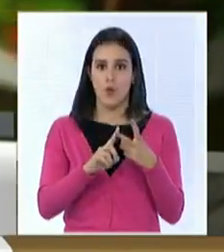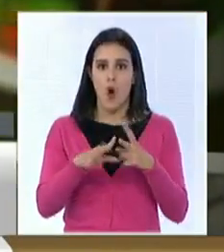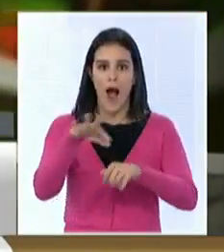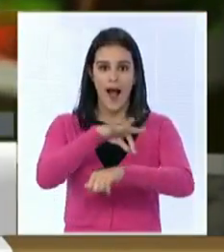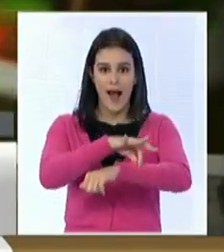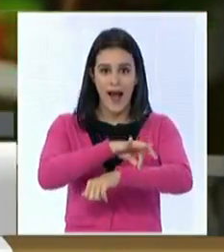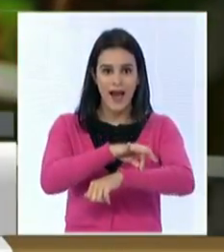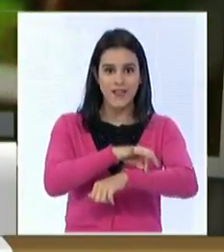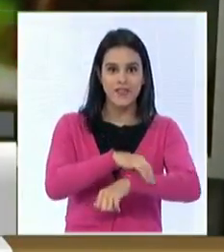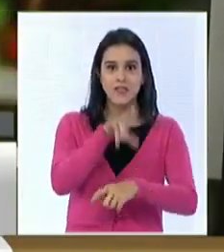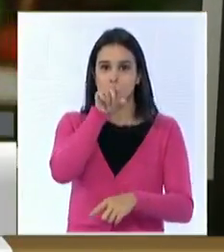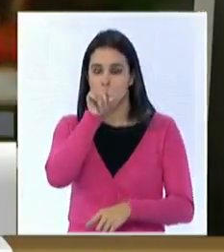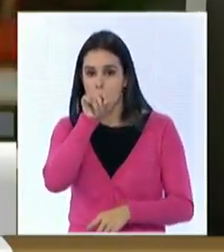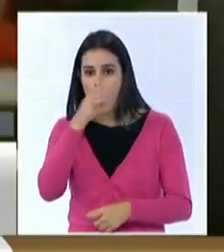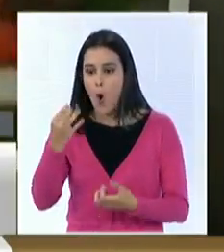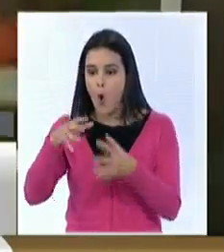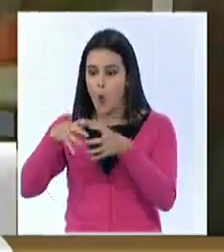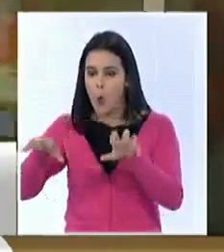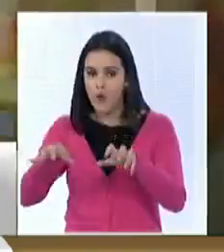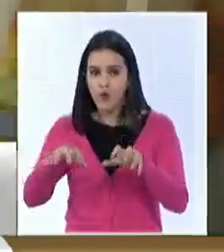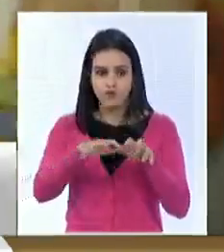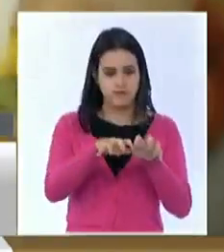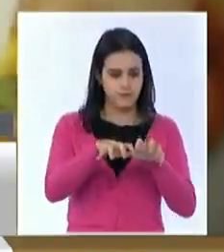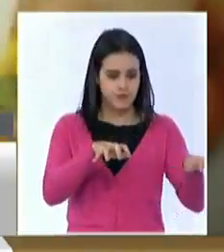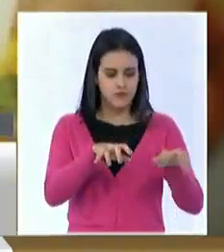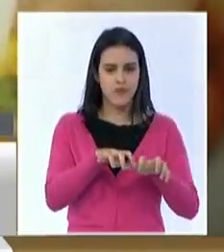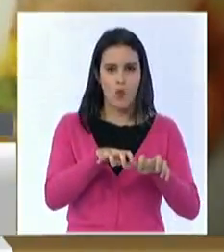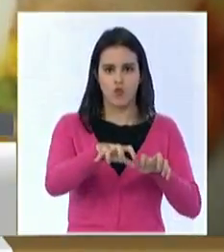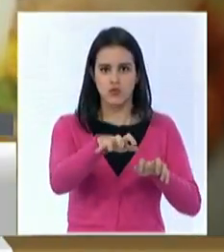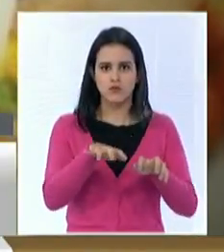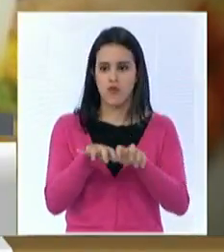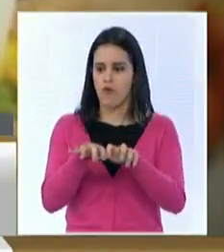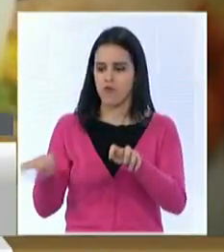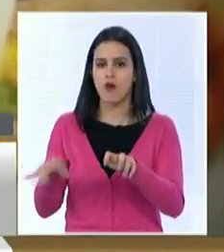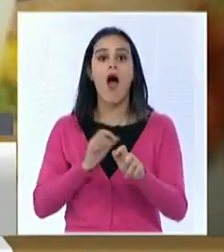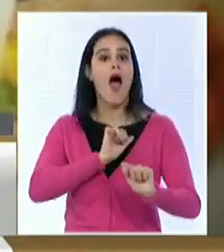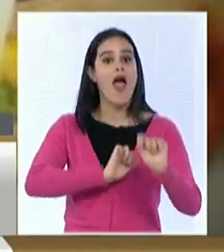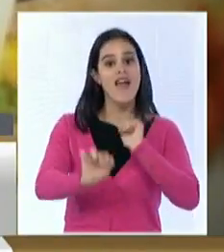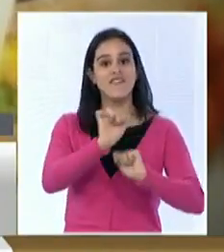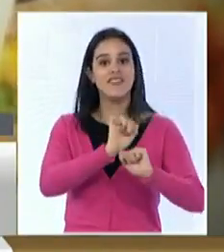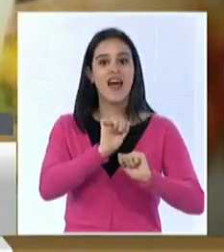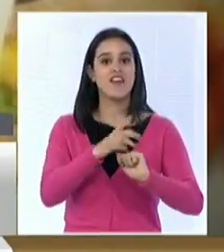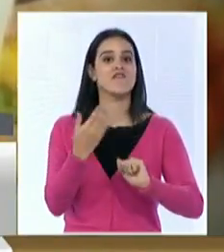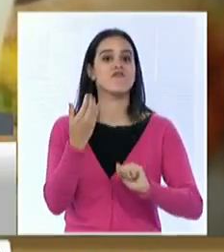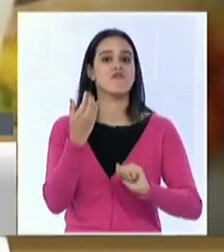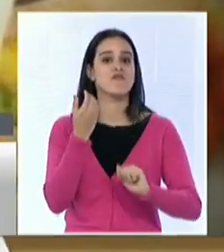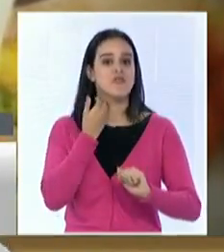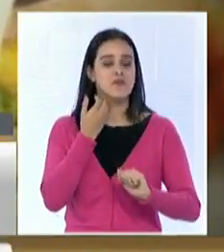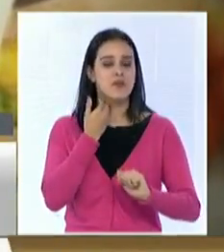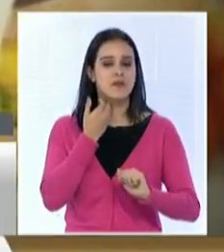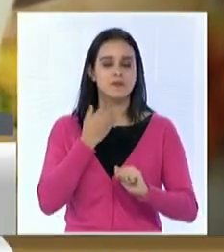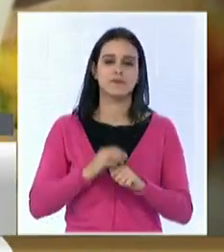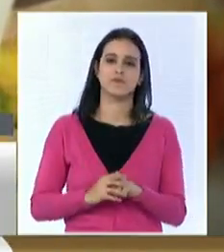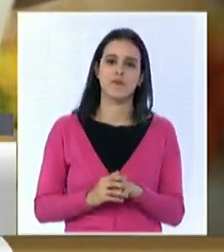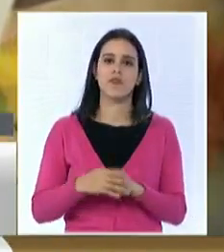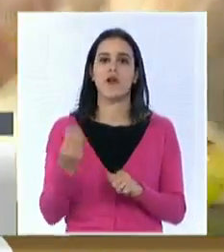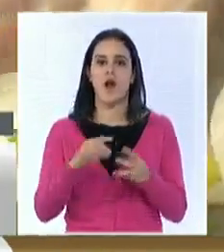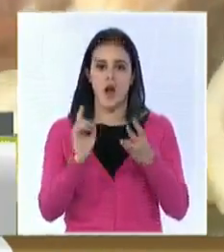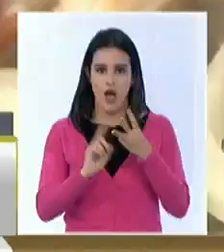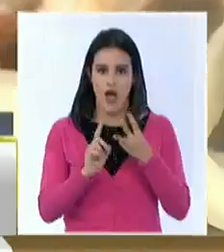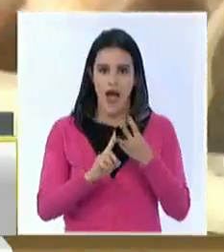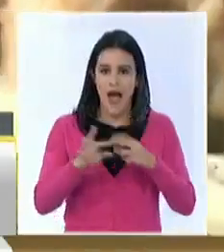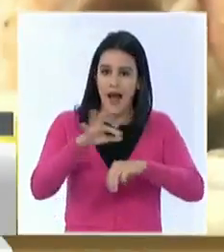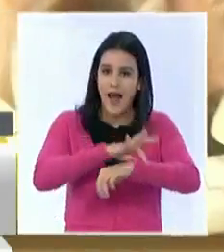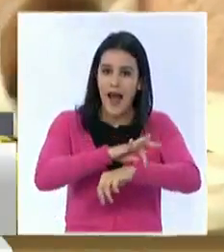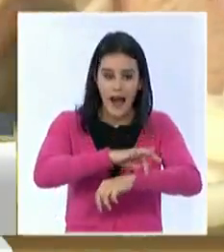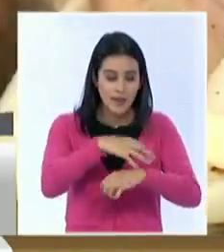carnes, aves y productos de huevo crudos de otros alimentos para prevenir la propagación de bacteria. Cocine completamente las